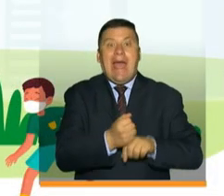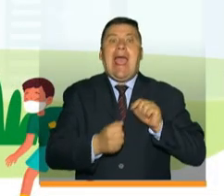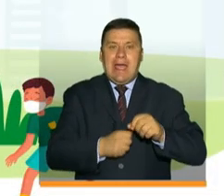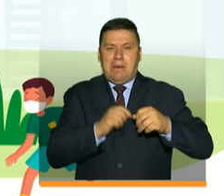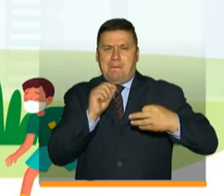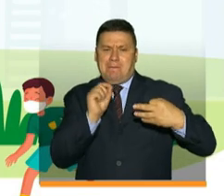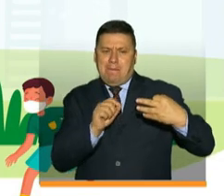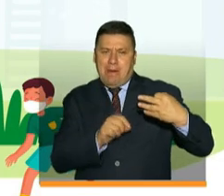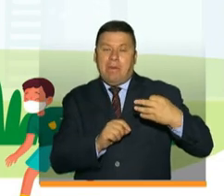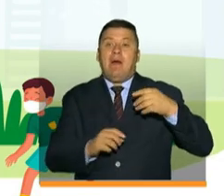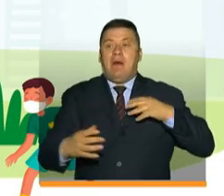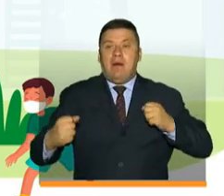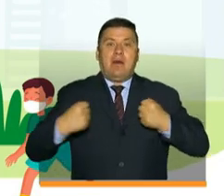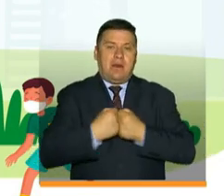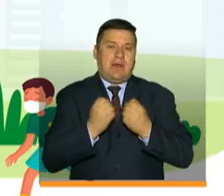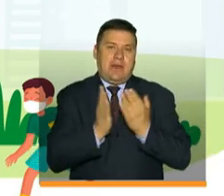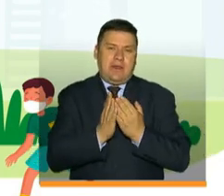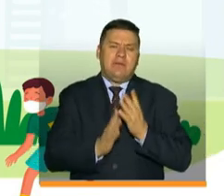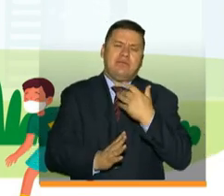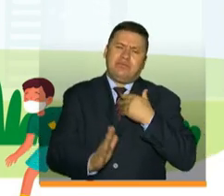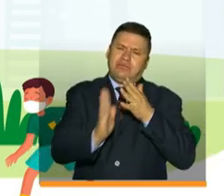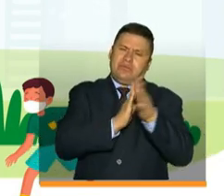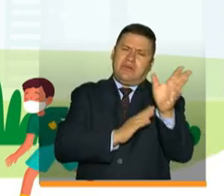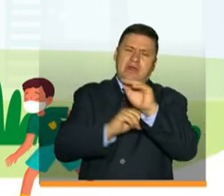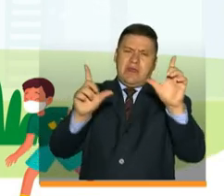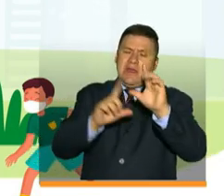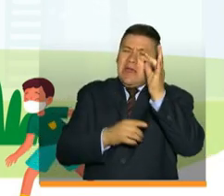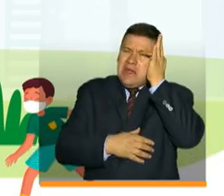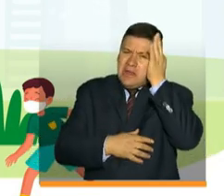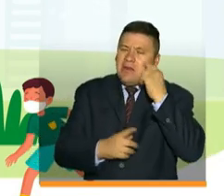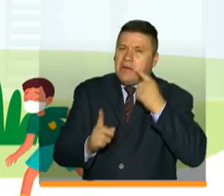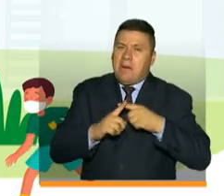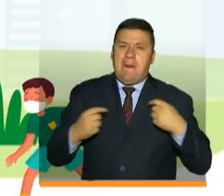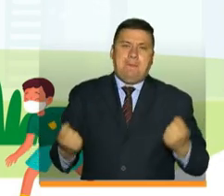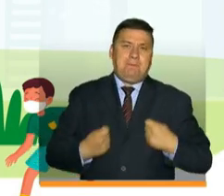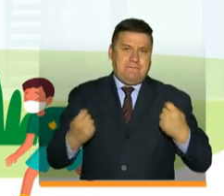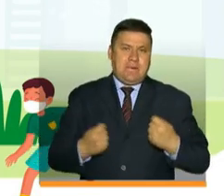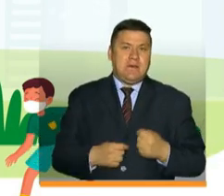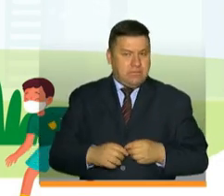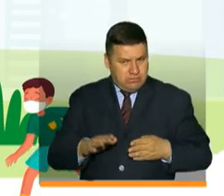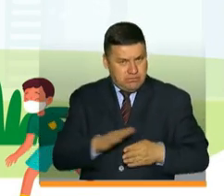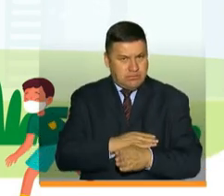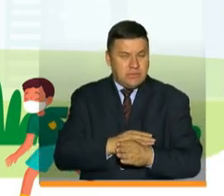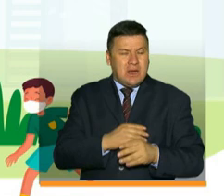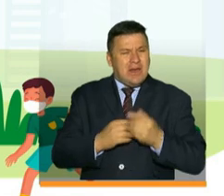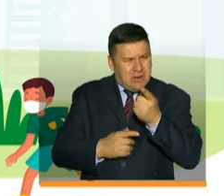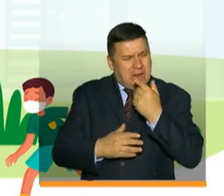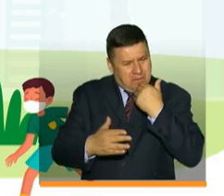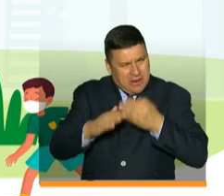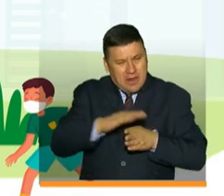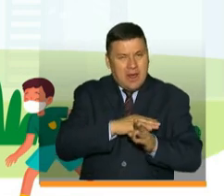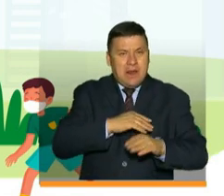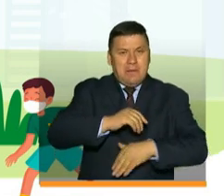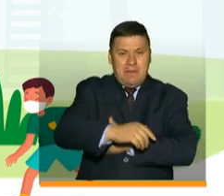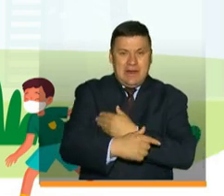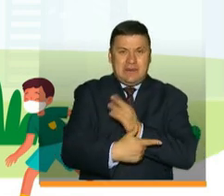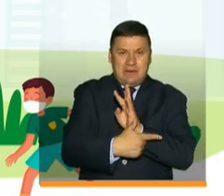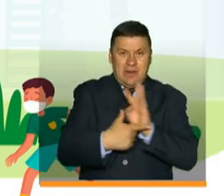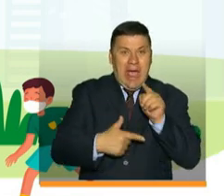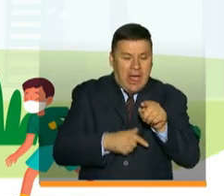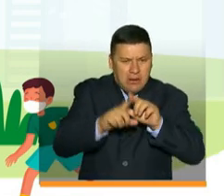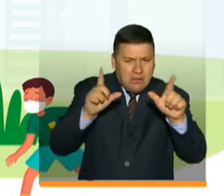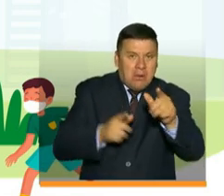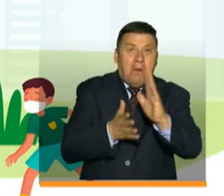trabajarlo con la comunidad educativa. Solo para contarles a los televidentes y de pronto promoverles que entremos a la página del Ministerio y que hagamos la lectura porque a veces